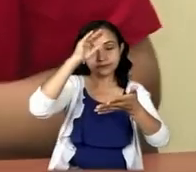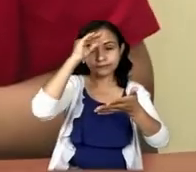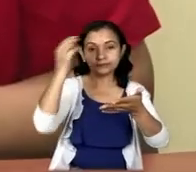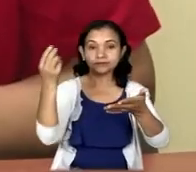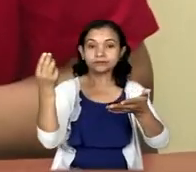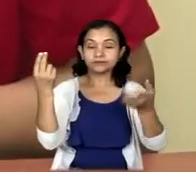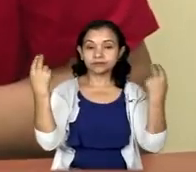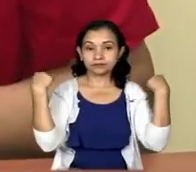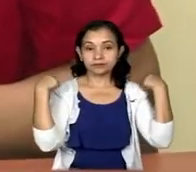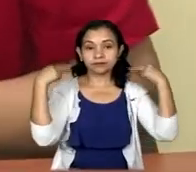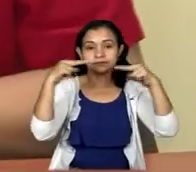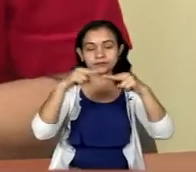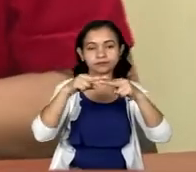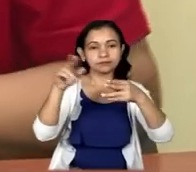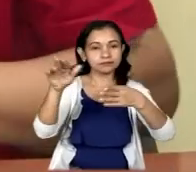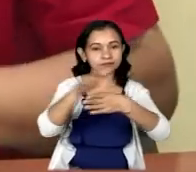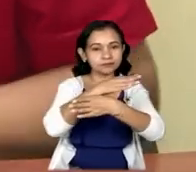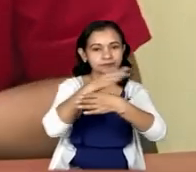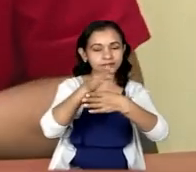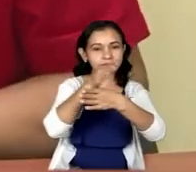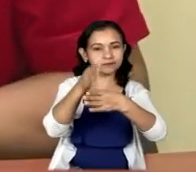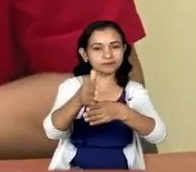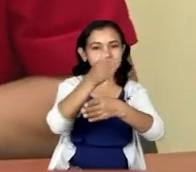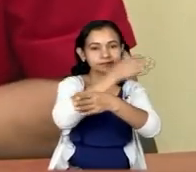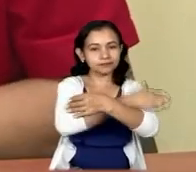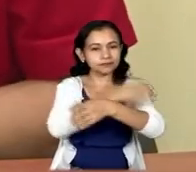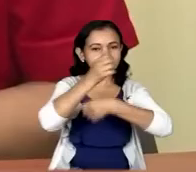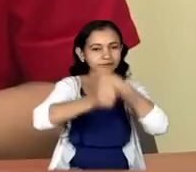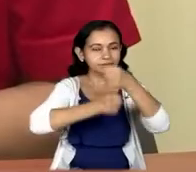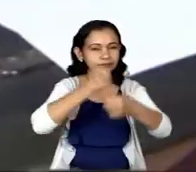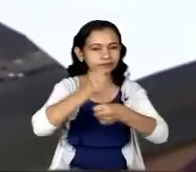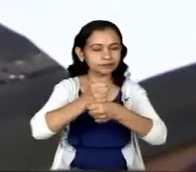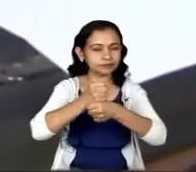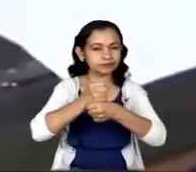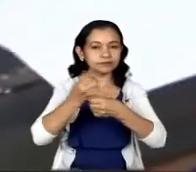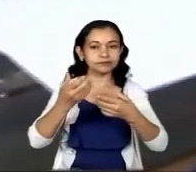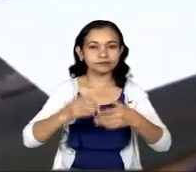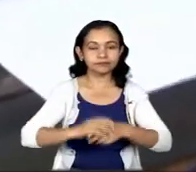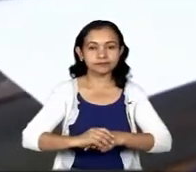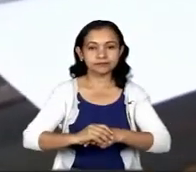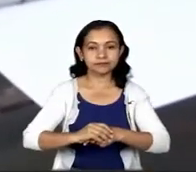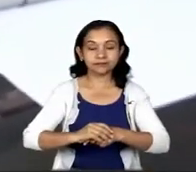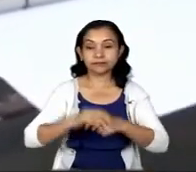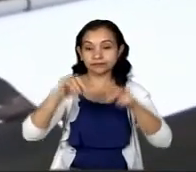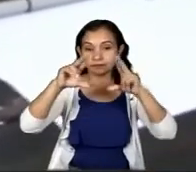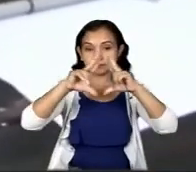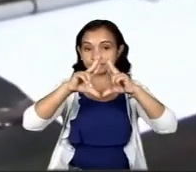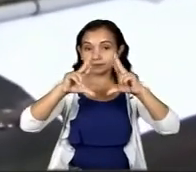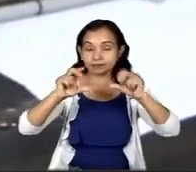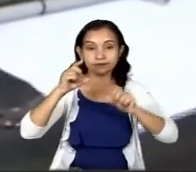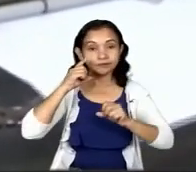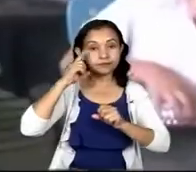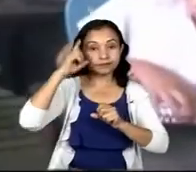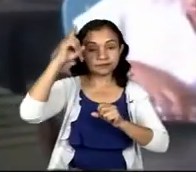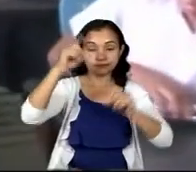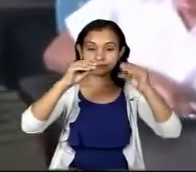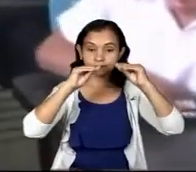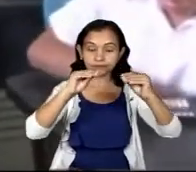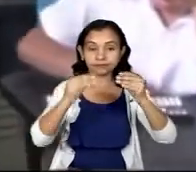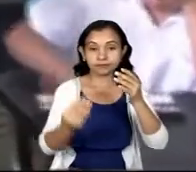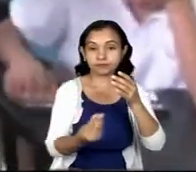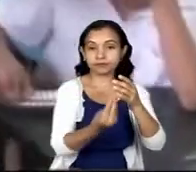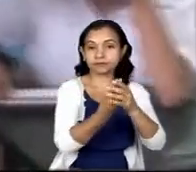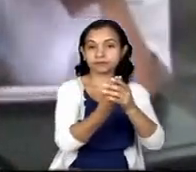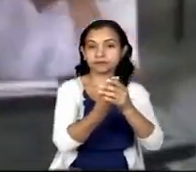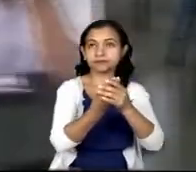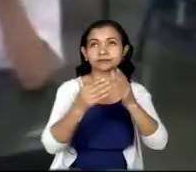tenga unas condiciones diferentes a las que teníamos en los años neoliberales. En nuestro país se desarrolla una educación inclusiva que